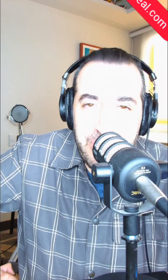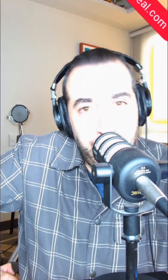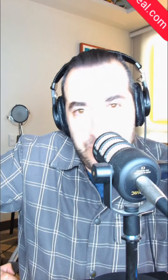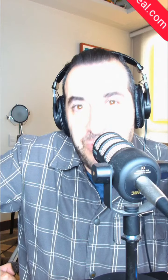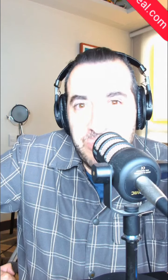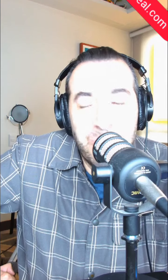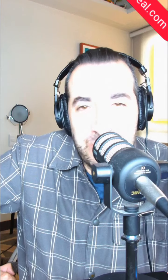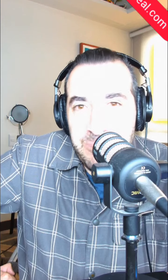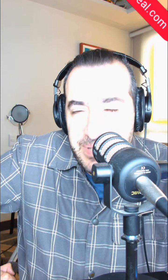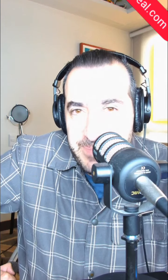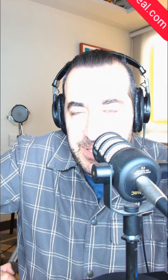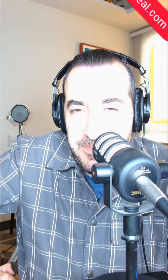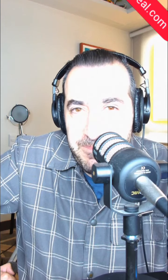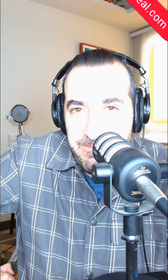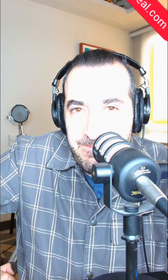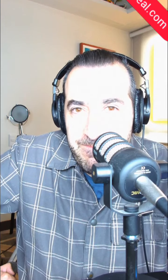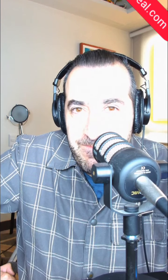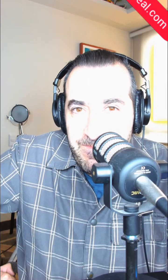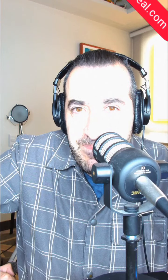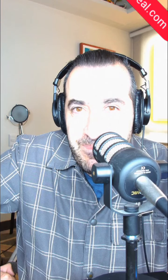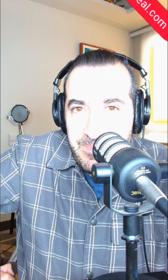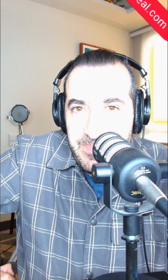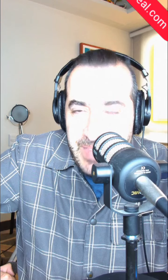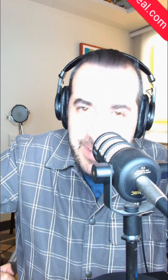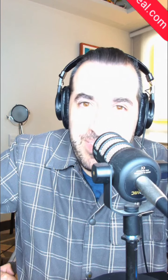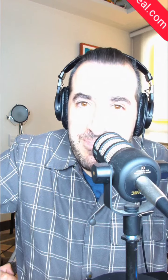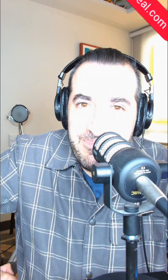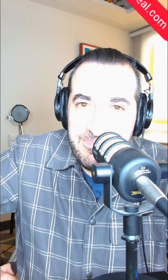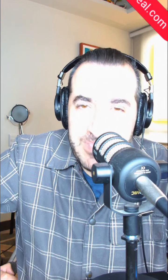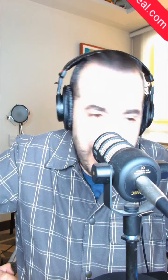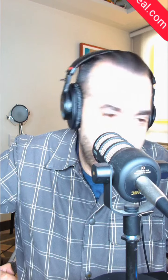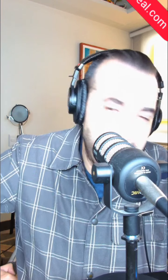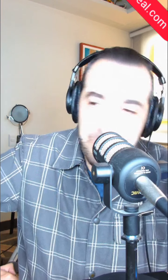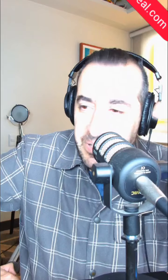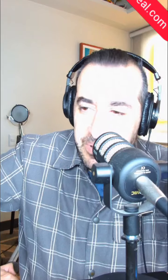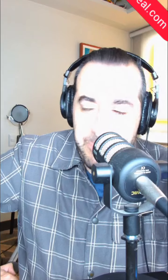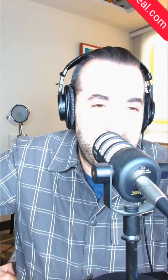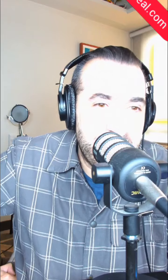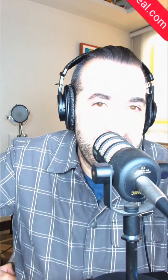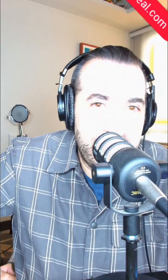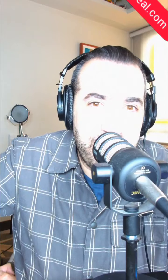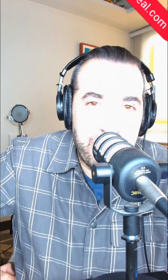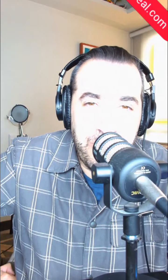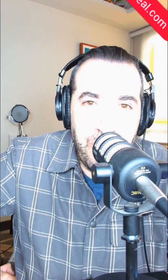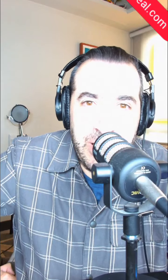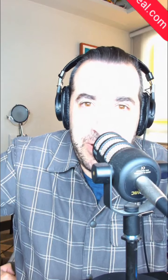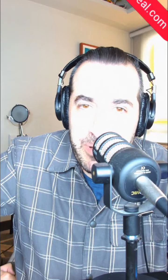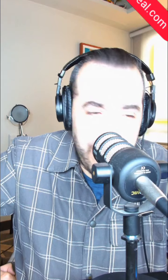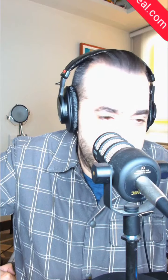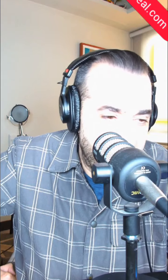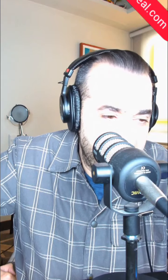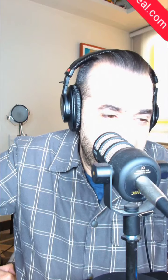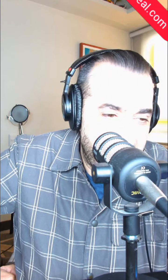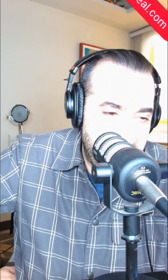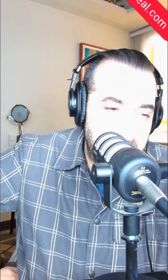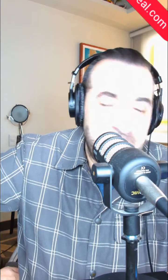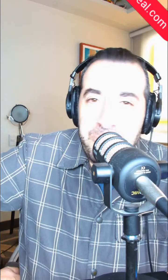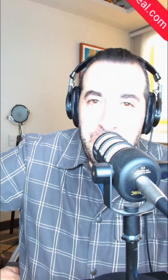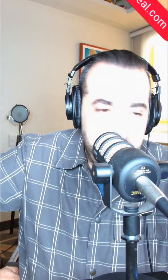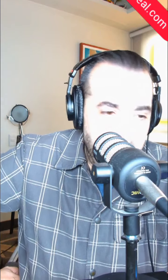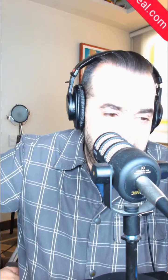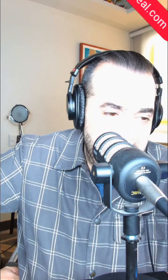gobierno de Fox, llegó mucho tiempo después. Tarde. Llegaron, me acordé porque anda Julia Rivero, la asistente de